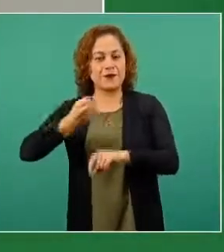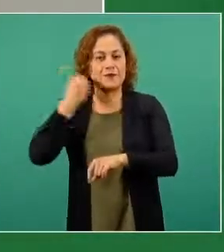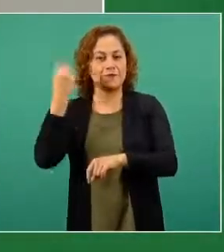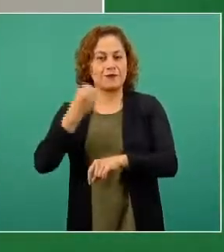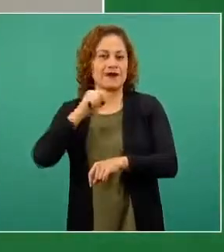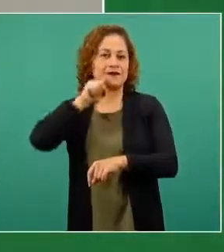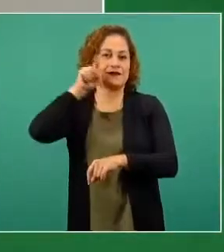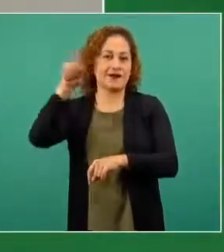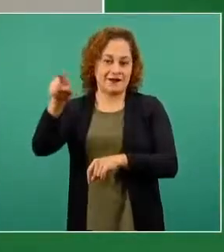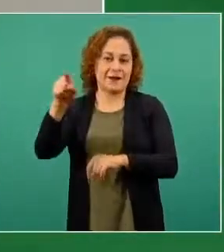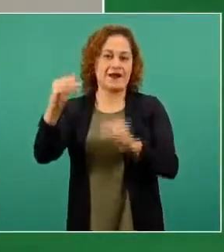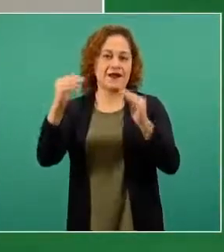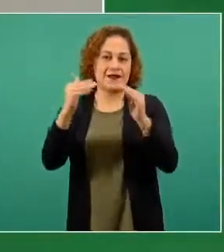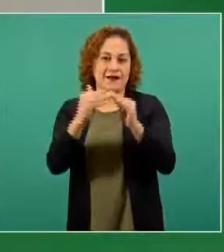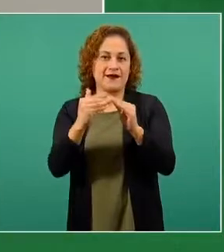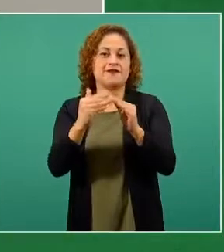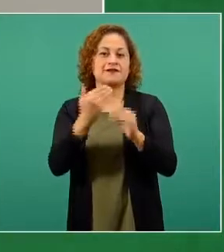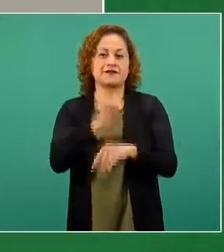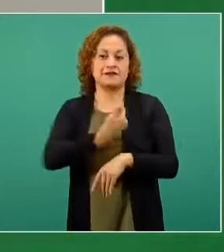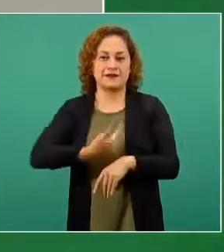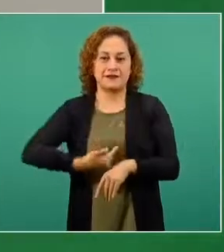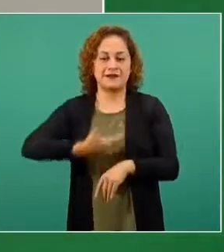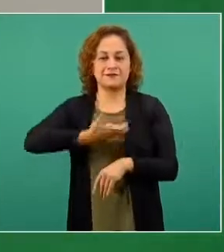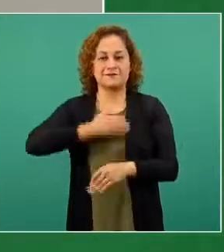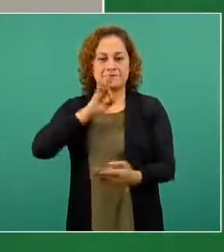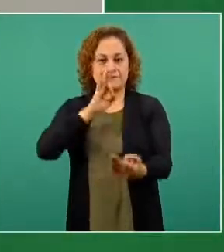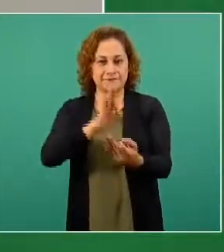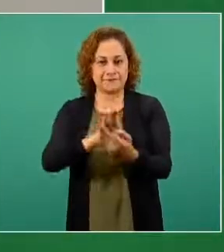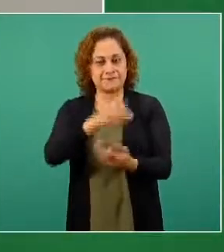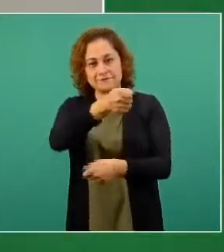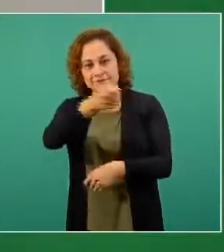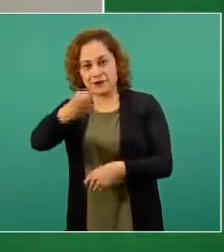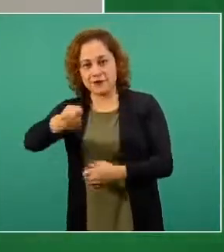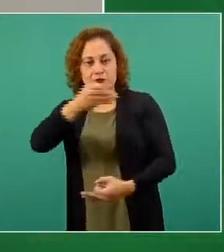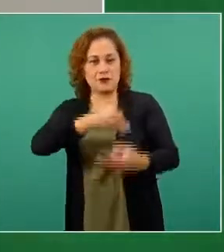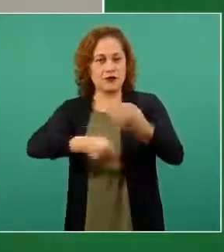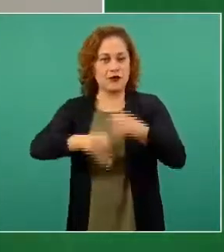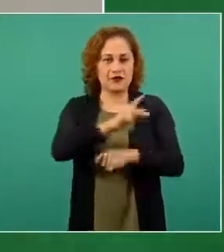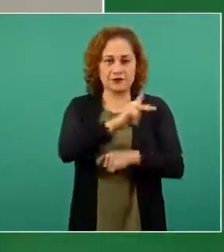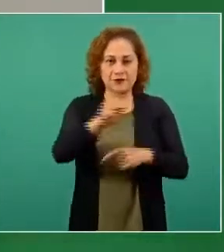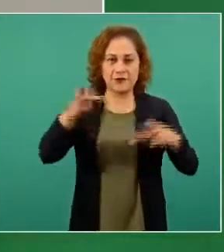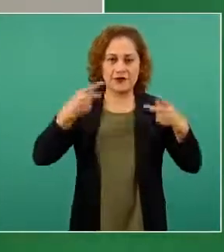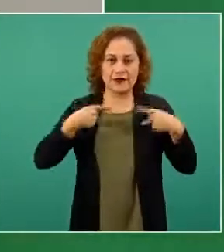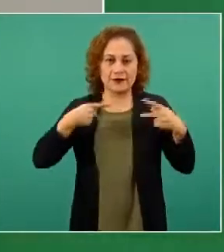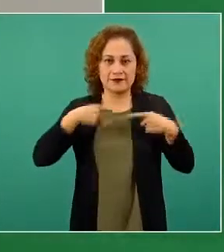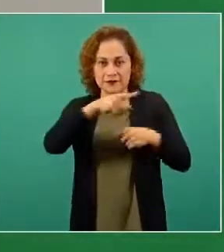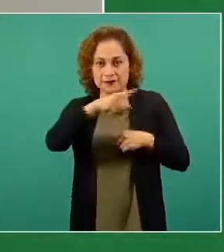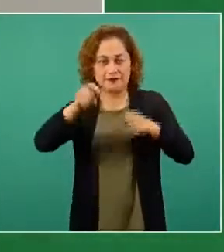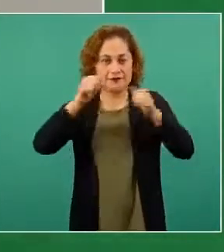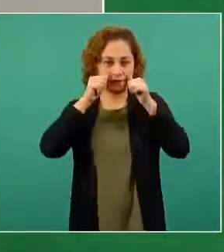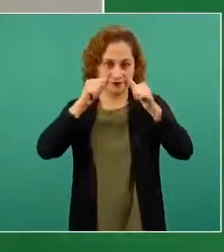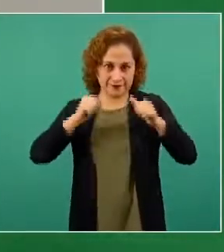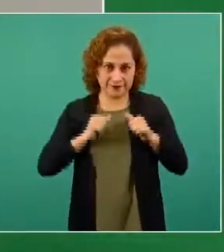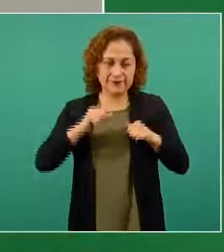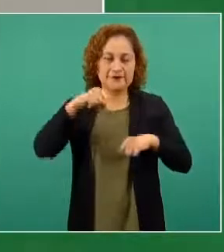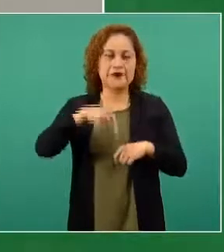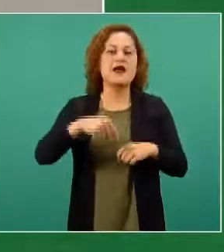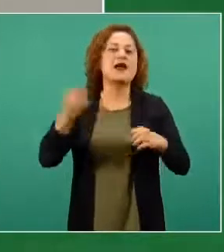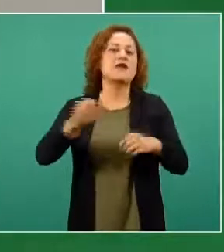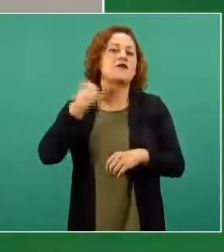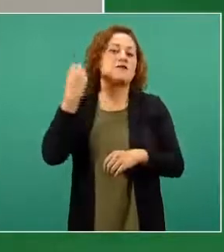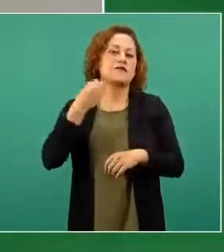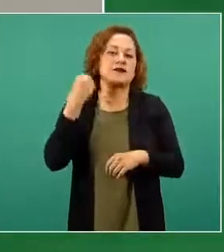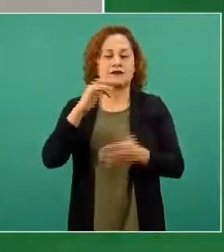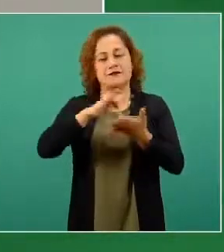desde Palacio Nacional. Un saludo a todos y todas las personas que en este momento están atendiendo esta conferencia. Gracias por